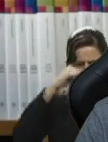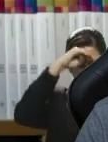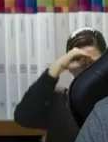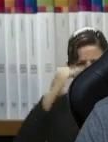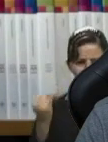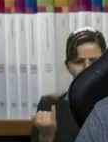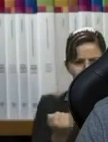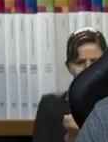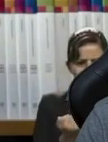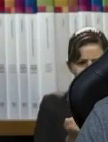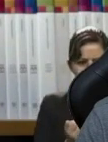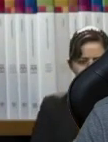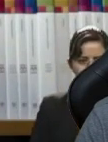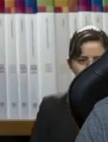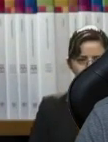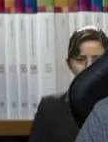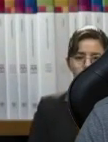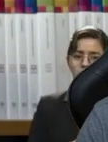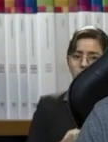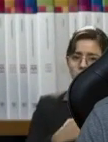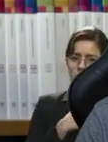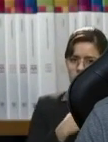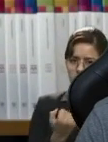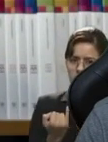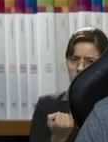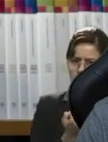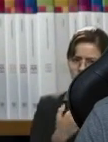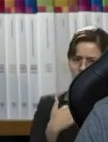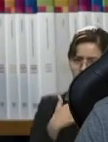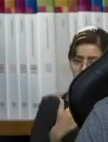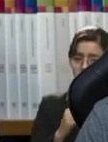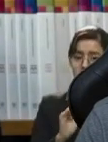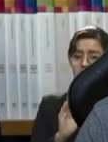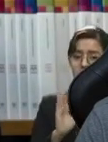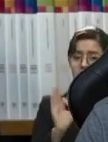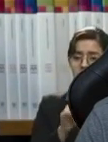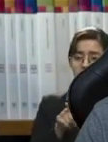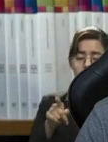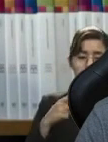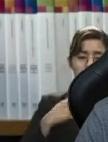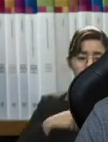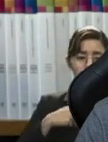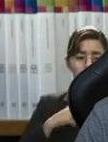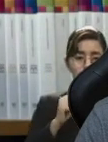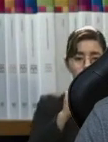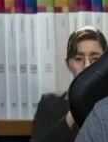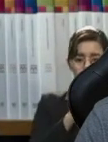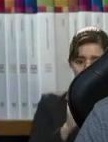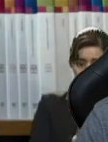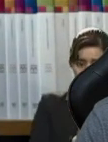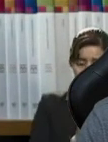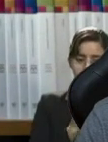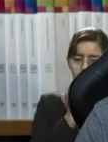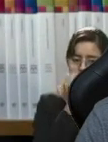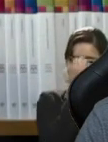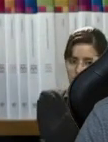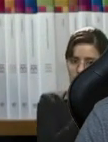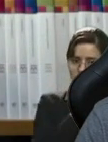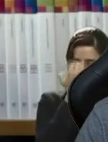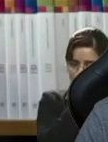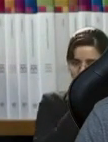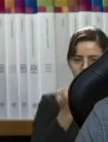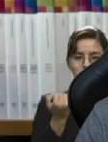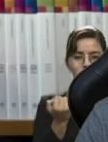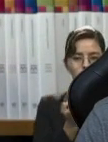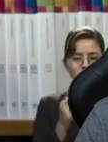y además hasta donde entiendo a mí me preocuparía una cosa que el que hizo la solicitud y el que hizo el examen y el que